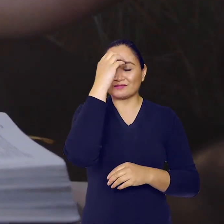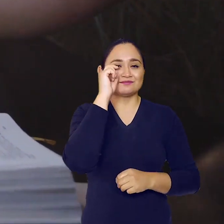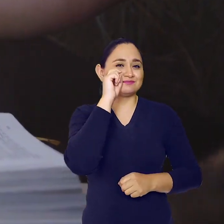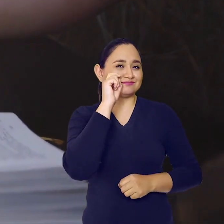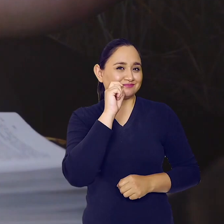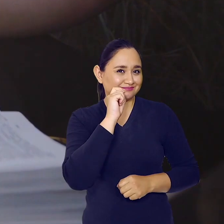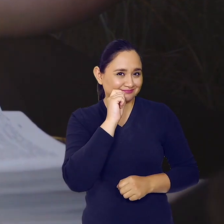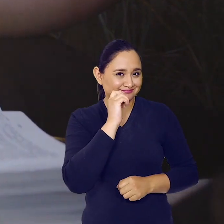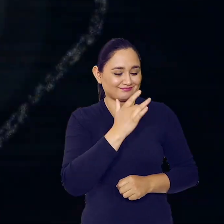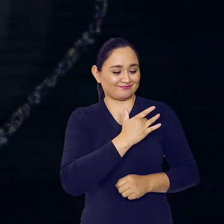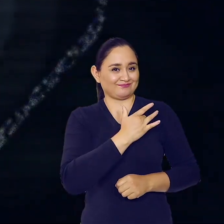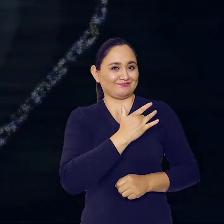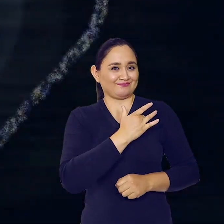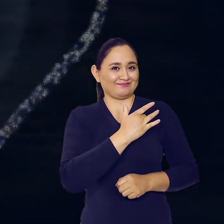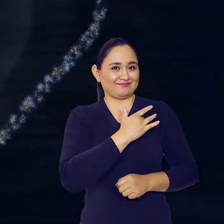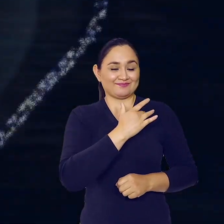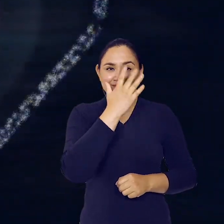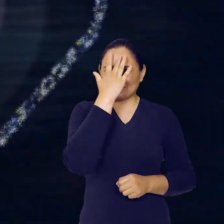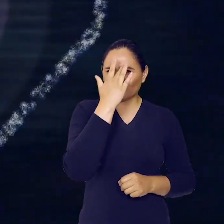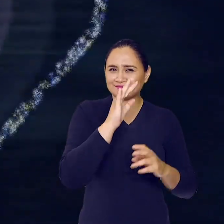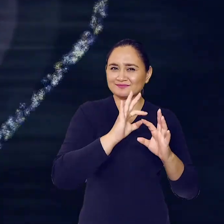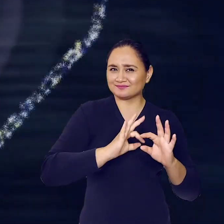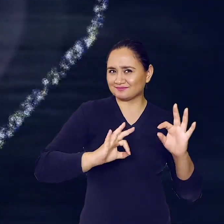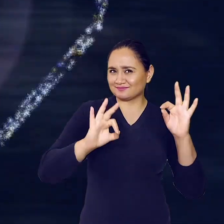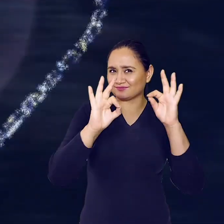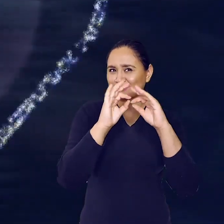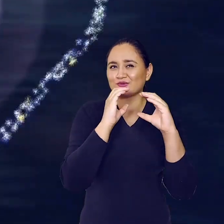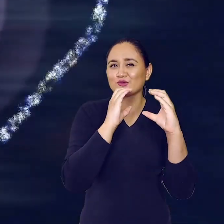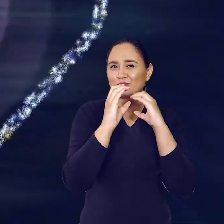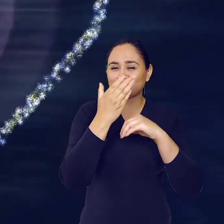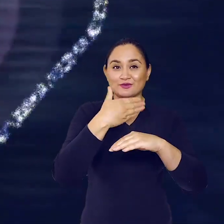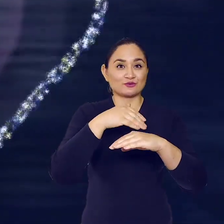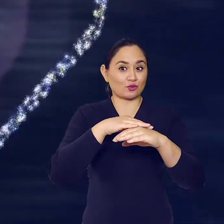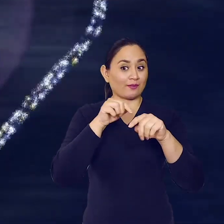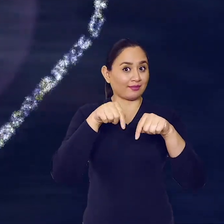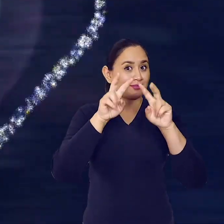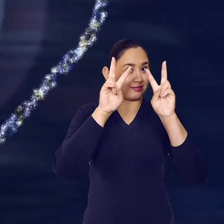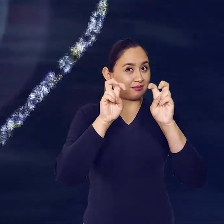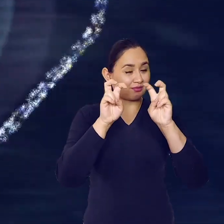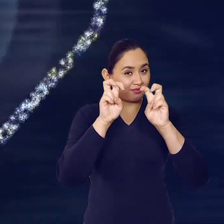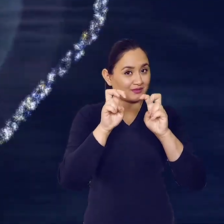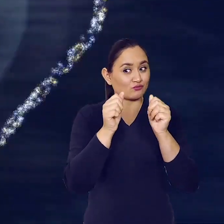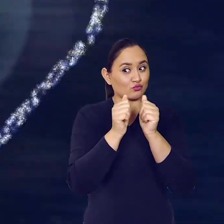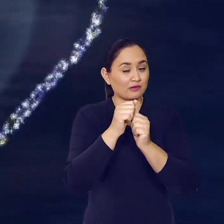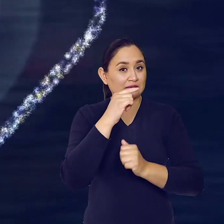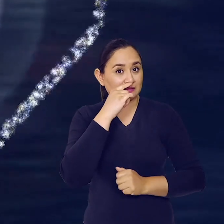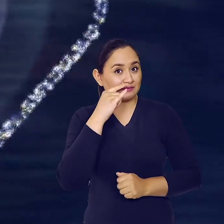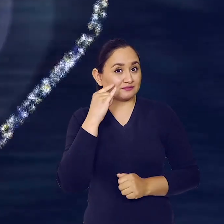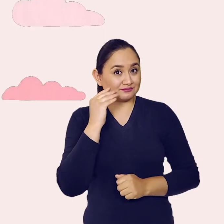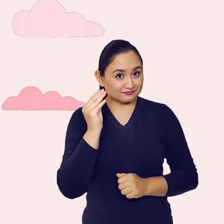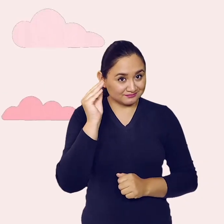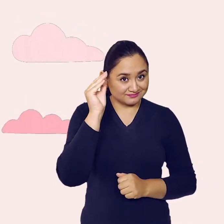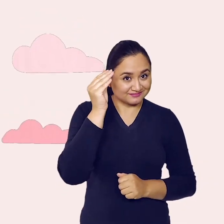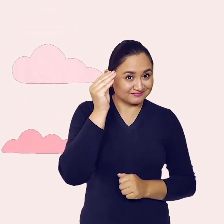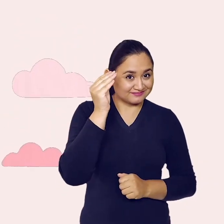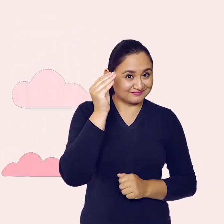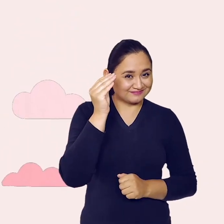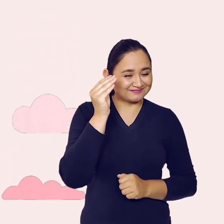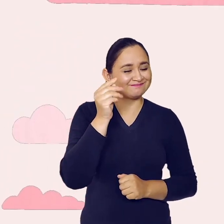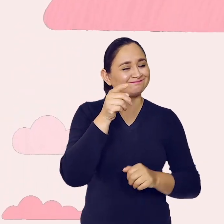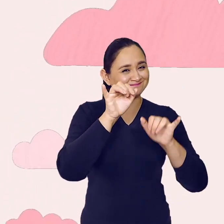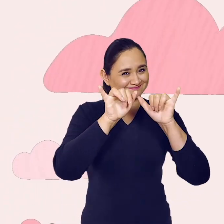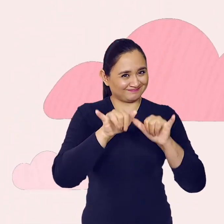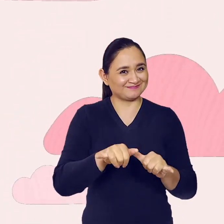y afectividad. ¿Por qué es importante conversar sobre este tema con niños, niñas y adolescentes? ¡No